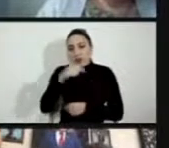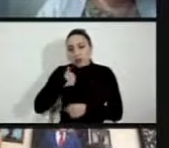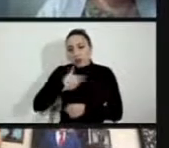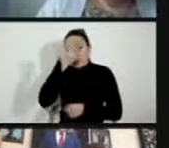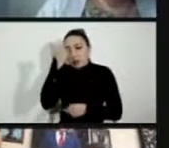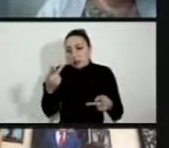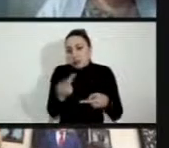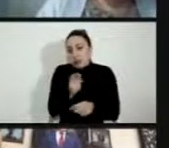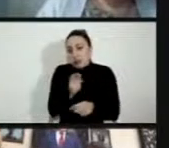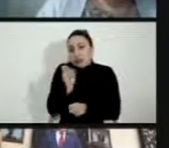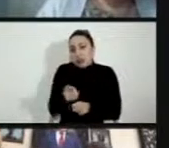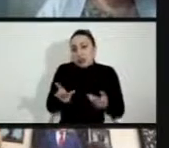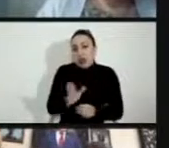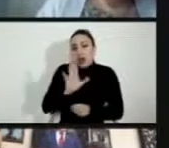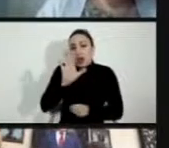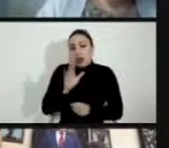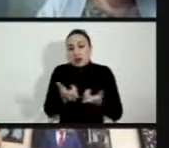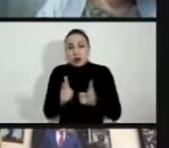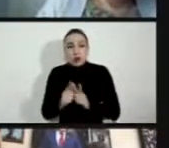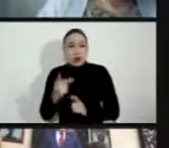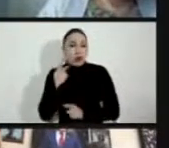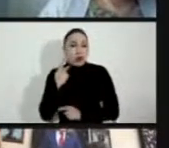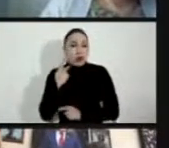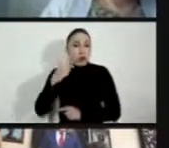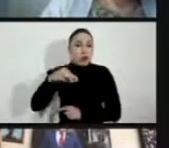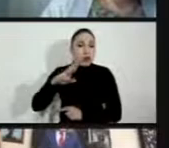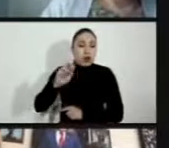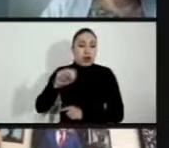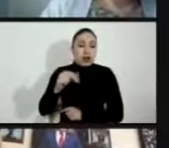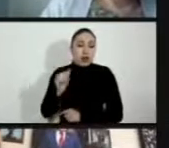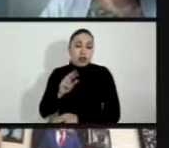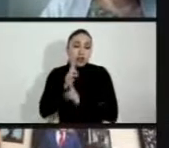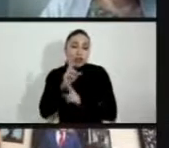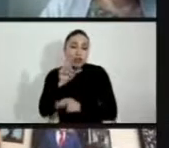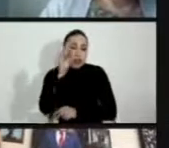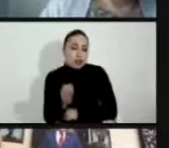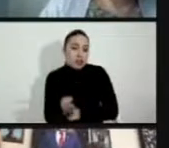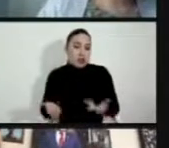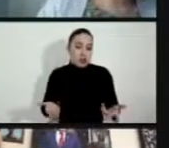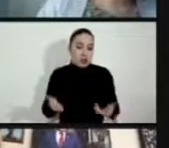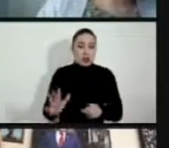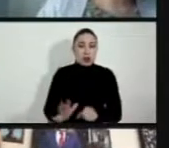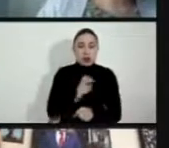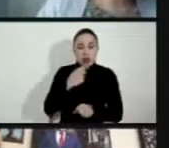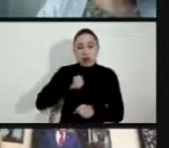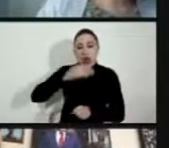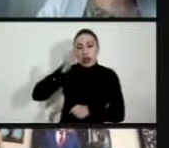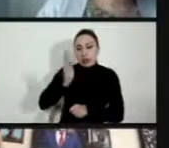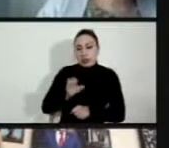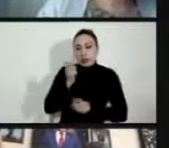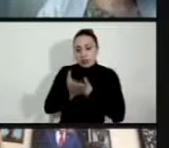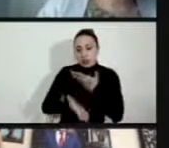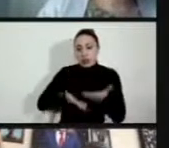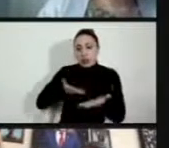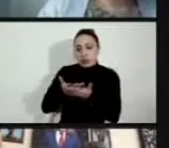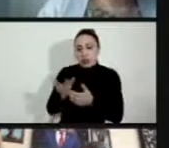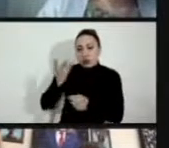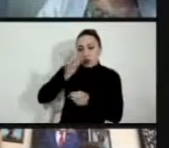mayoría iría en contra. Entonces, pues aceptaríamos la